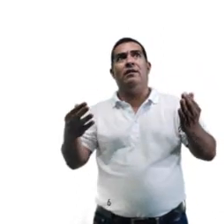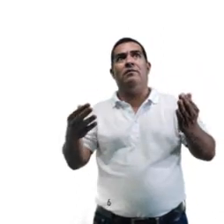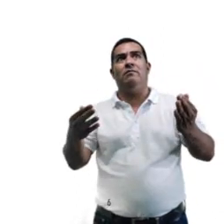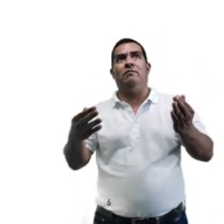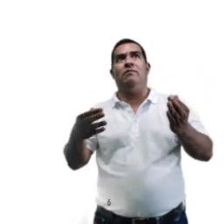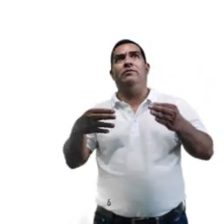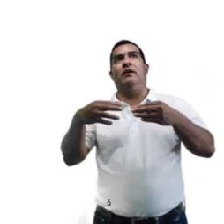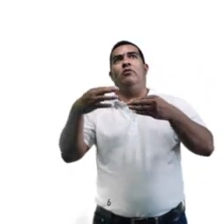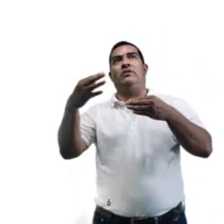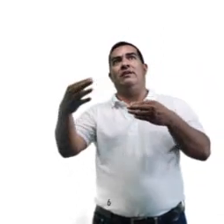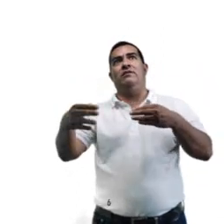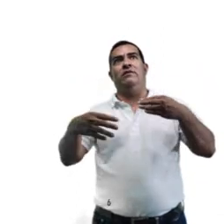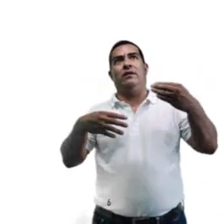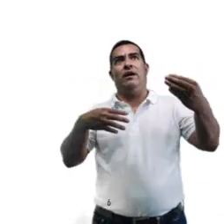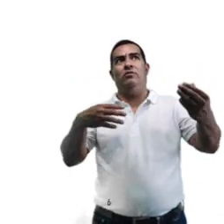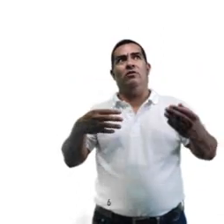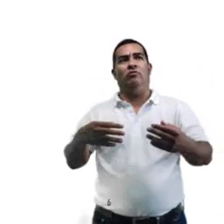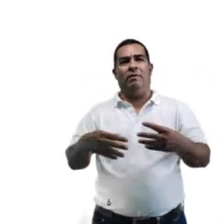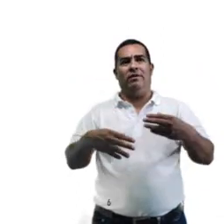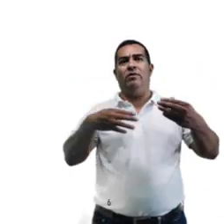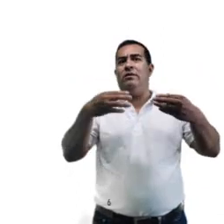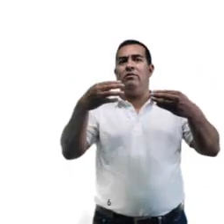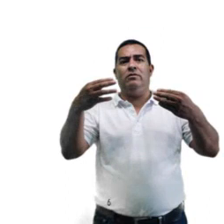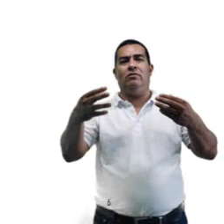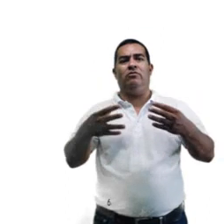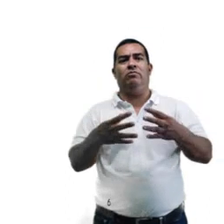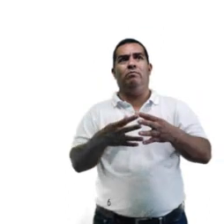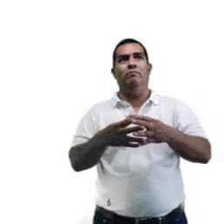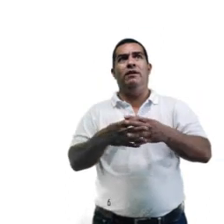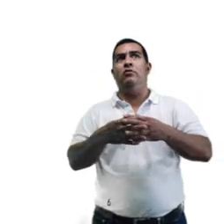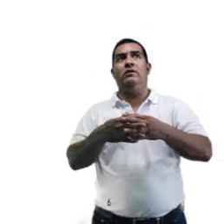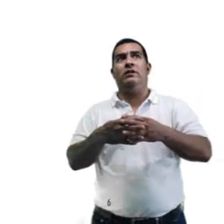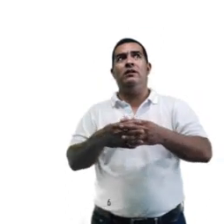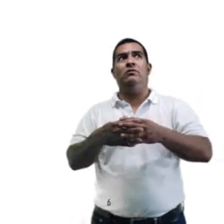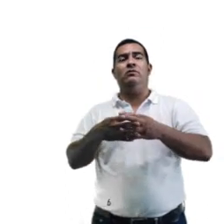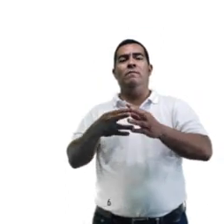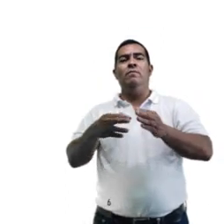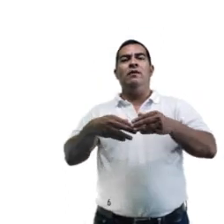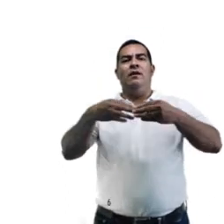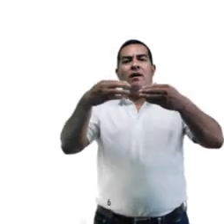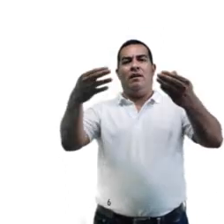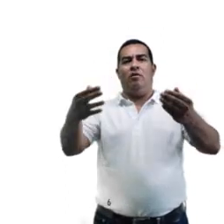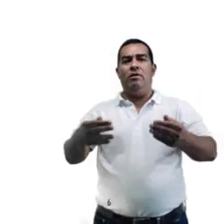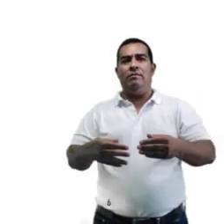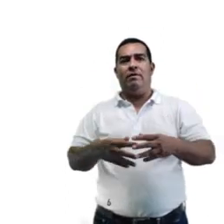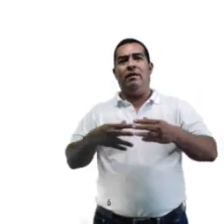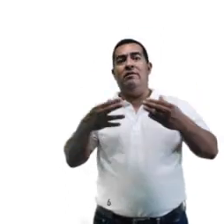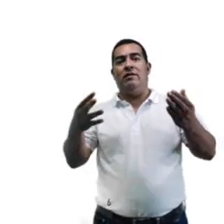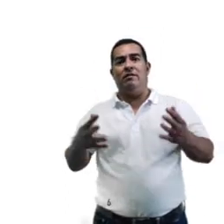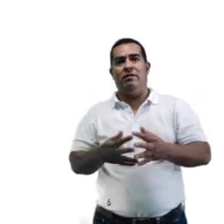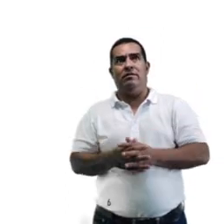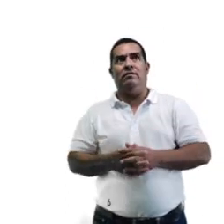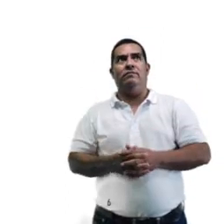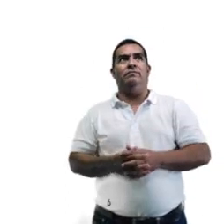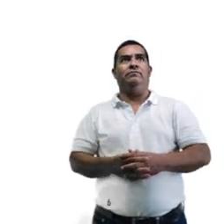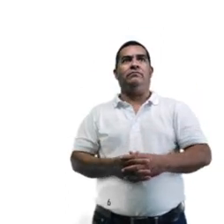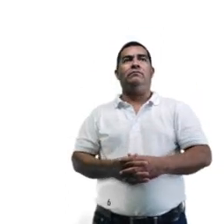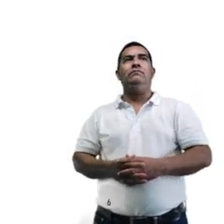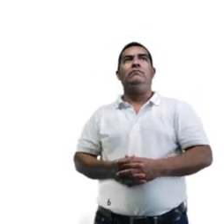se trasladaron de los clasificados, de los periódicos, de los medios escritos, a la web, al